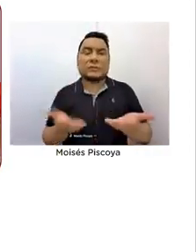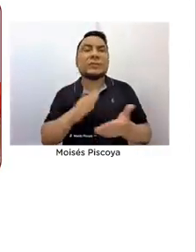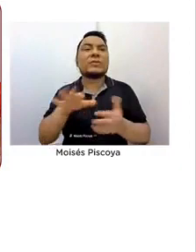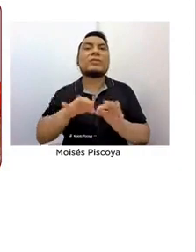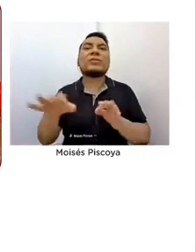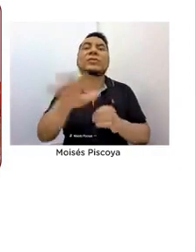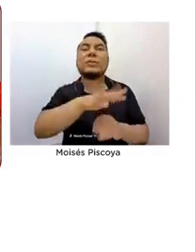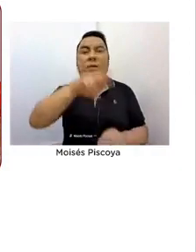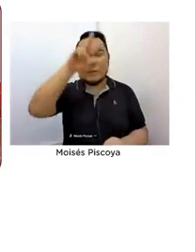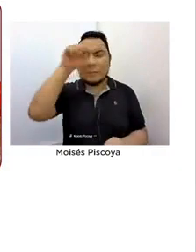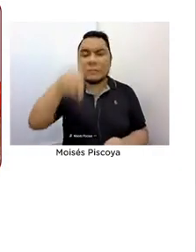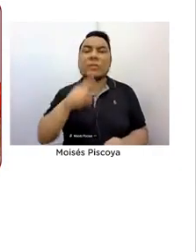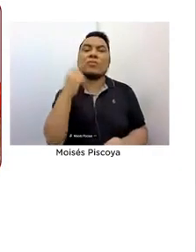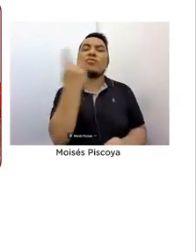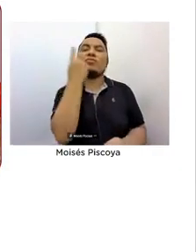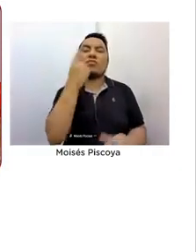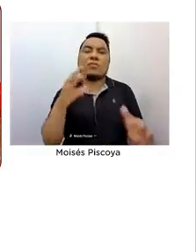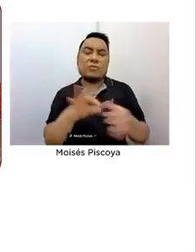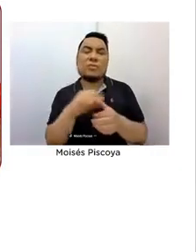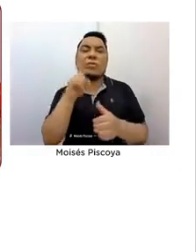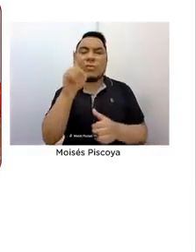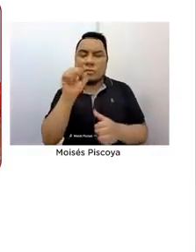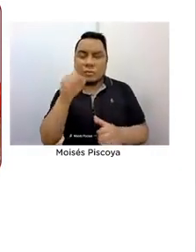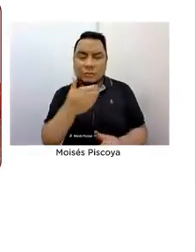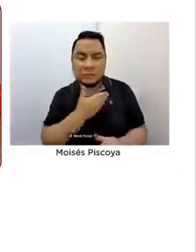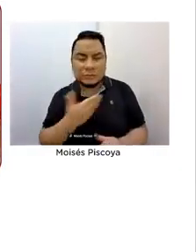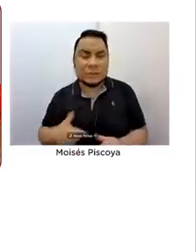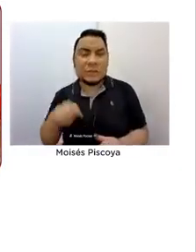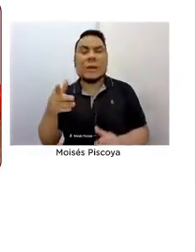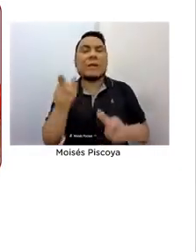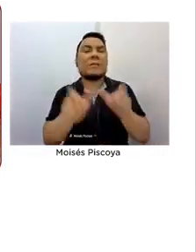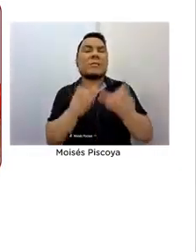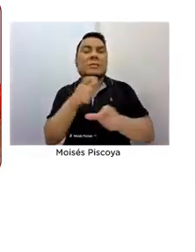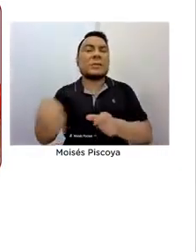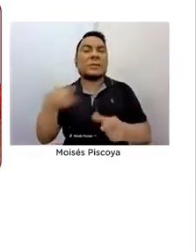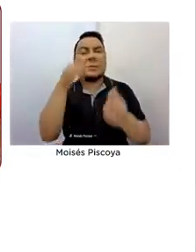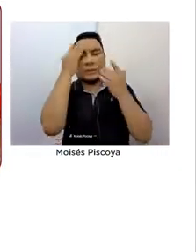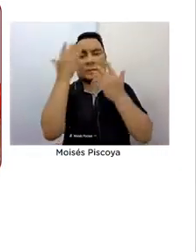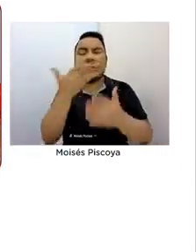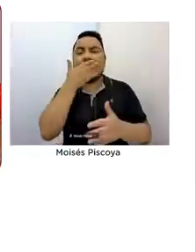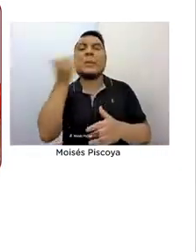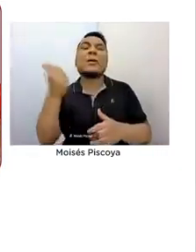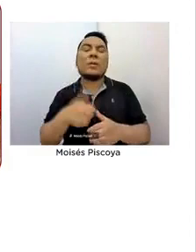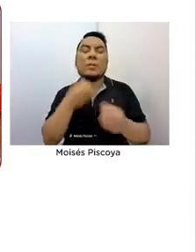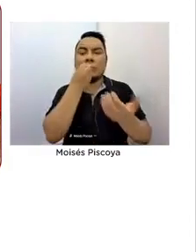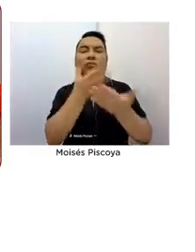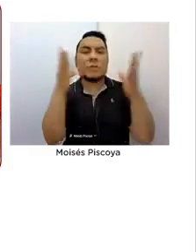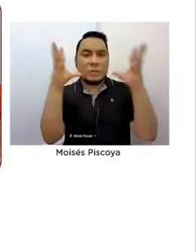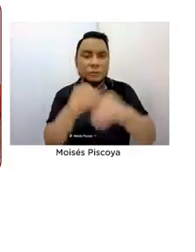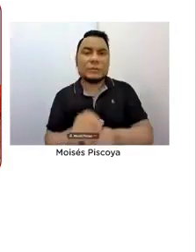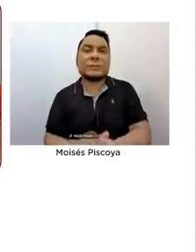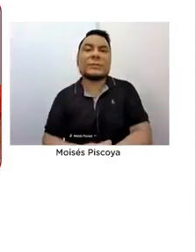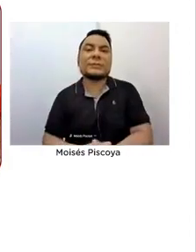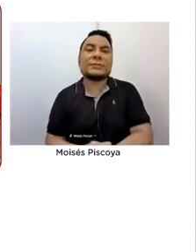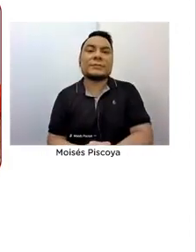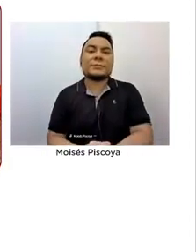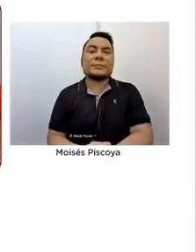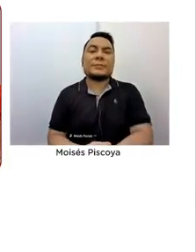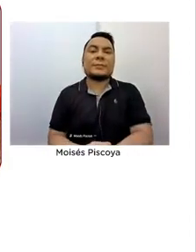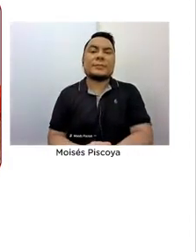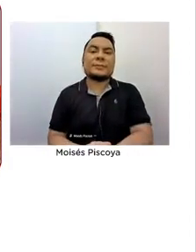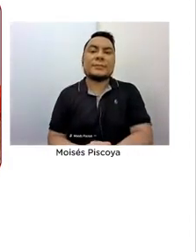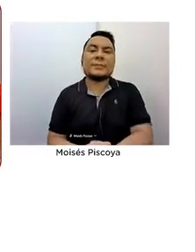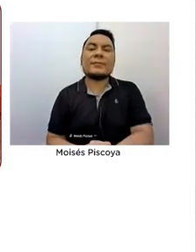país. Somos uno solo, somos un Estado y la ciudadanía espera de nosotros lo mejor. Buenas noches.